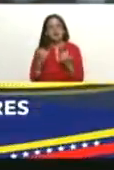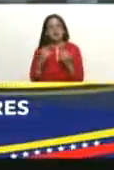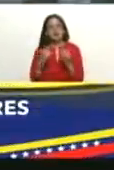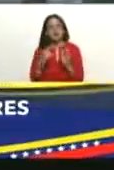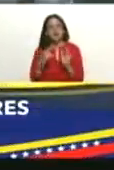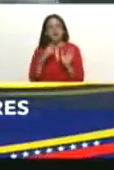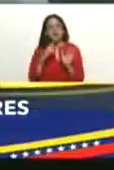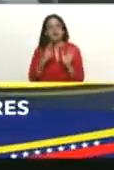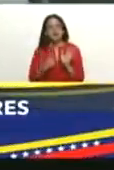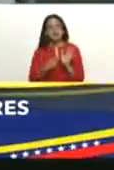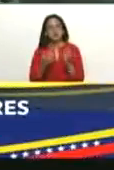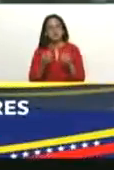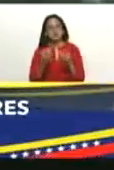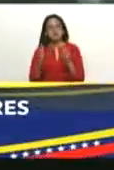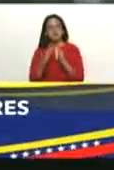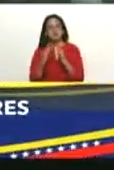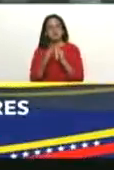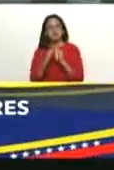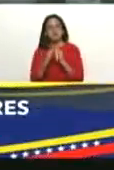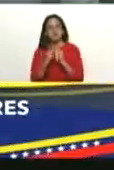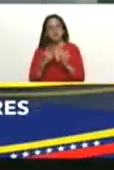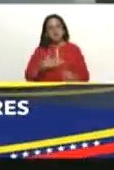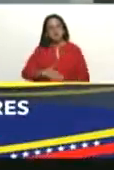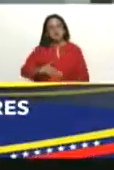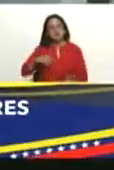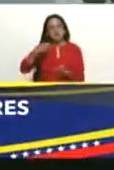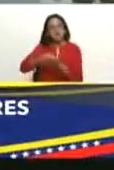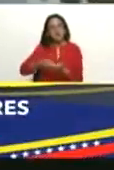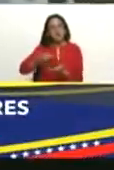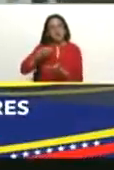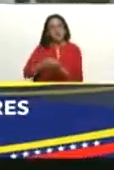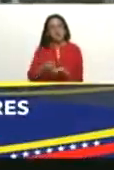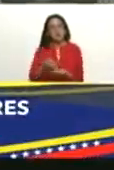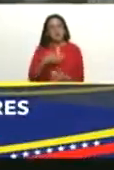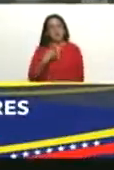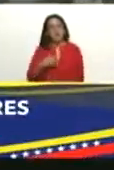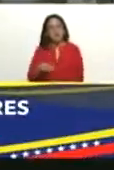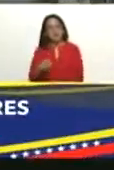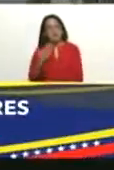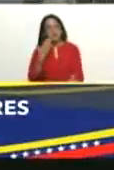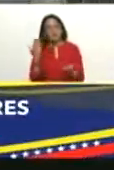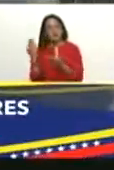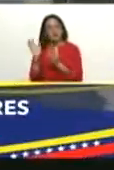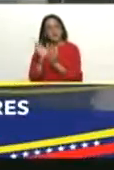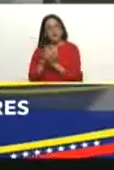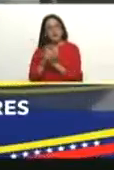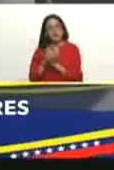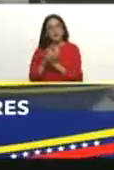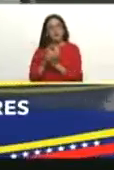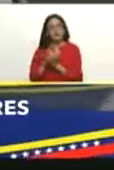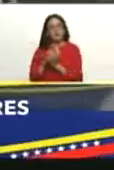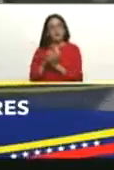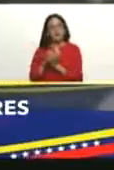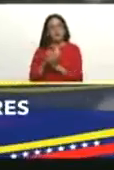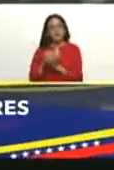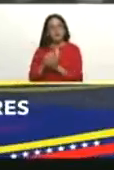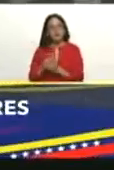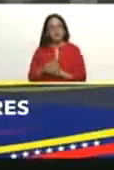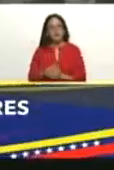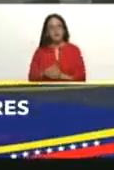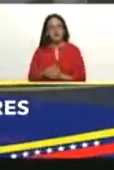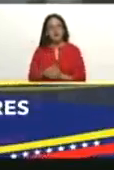optar en esta vivienda en unas cómodas cuotas. Así que, presidente, desde esta isla hermosa del Estado Nueva Esparta, y que junto con nuestra